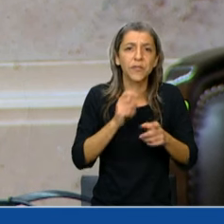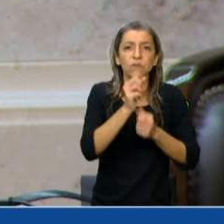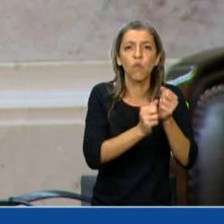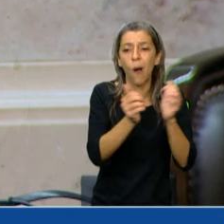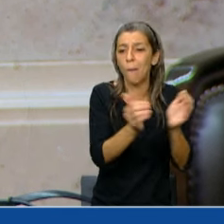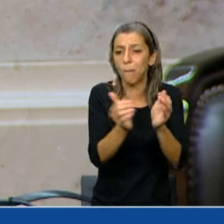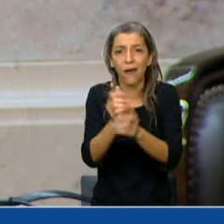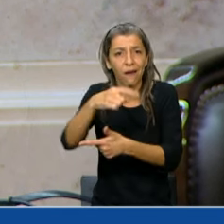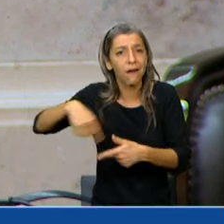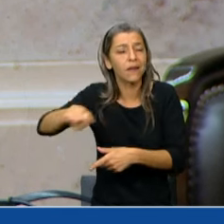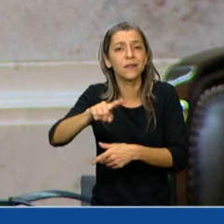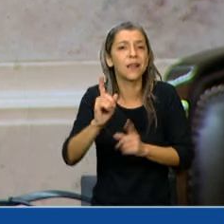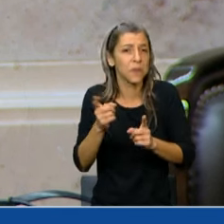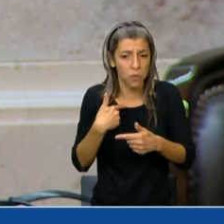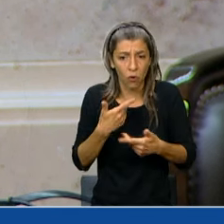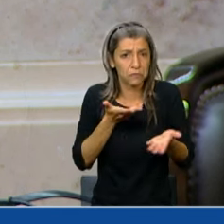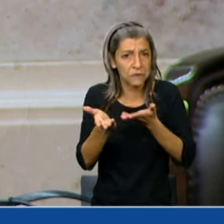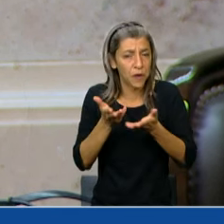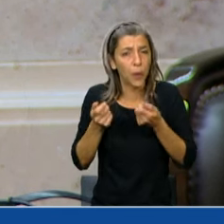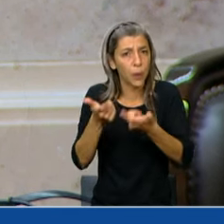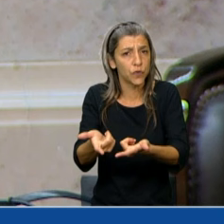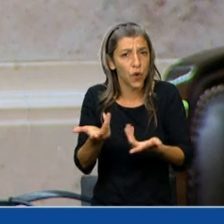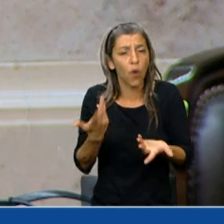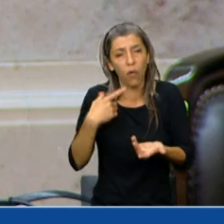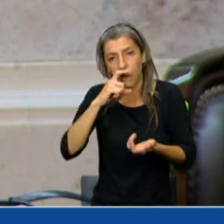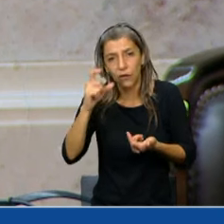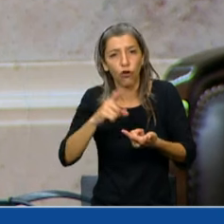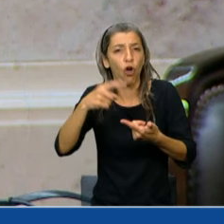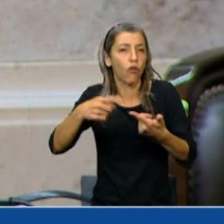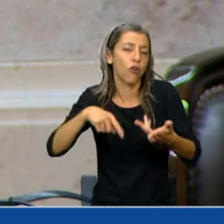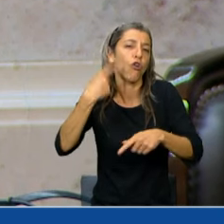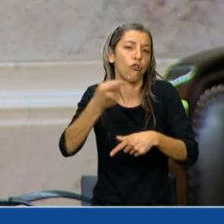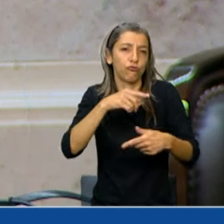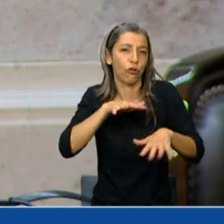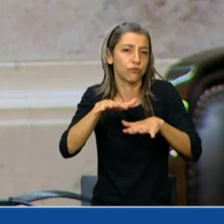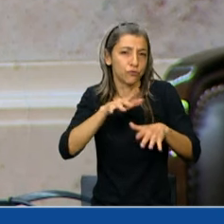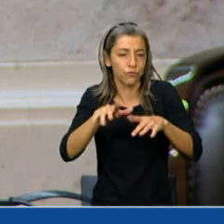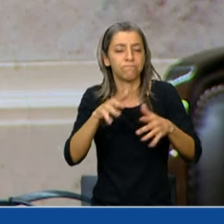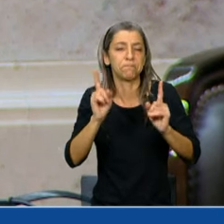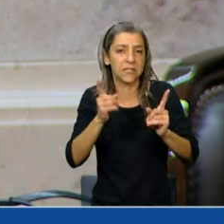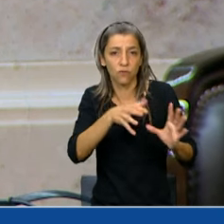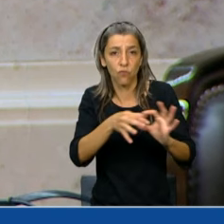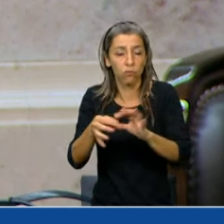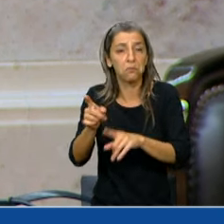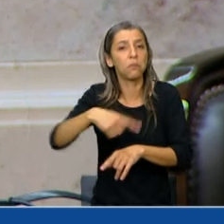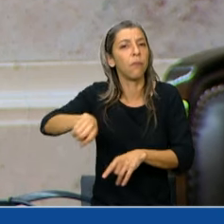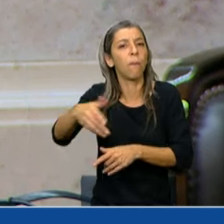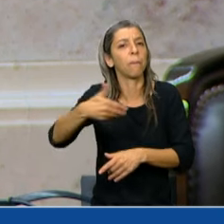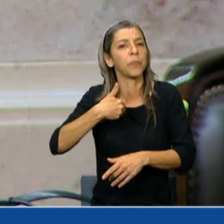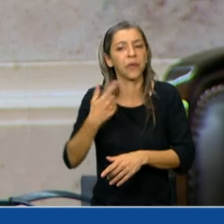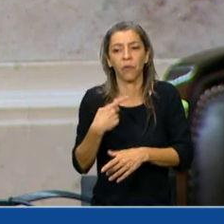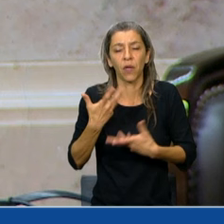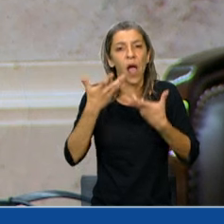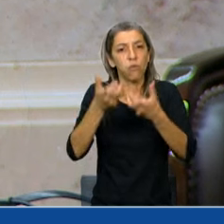prestadoras prestadoras petroleros y otros relacionados con la actividad de neen este es el consenso por lo menos